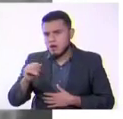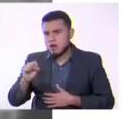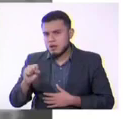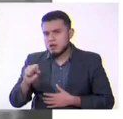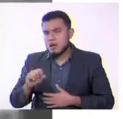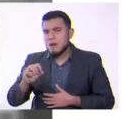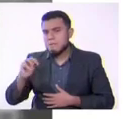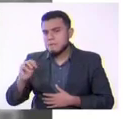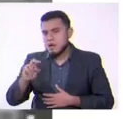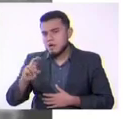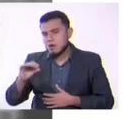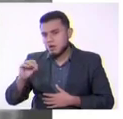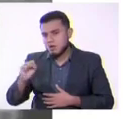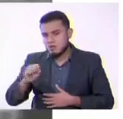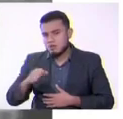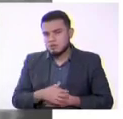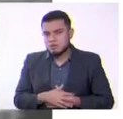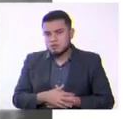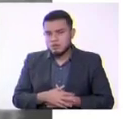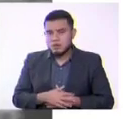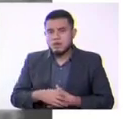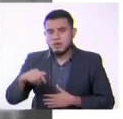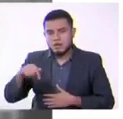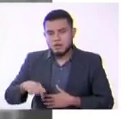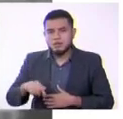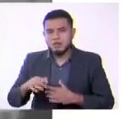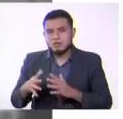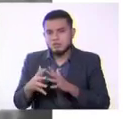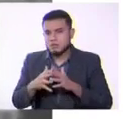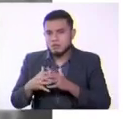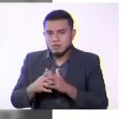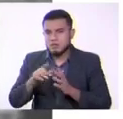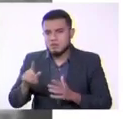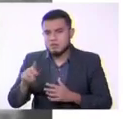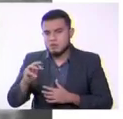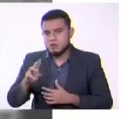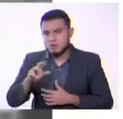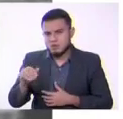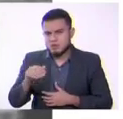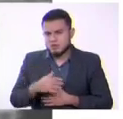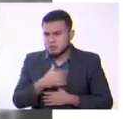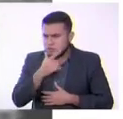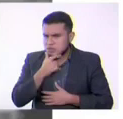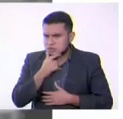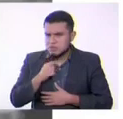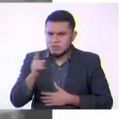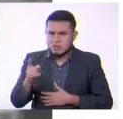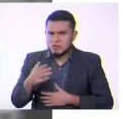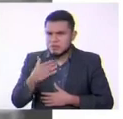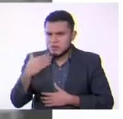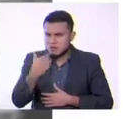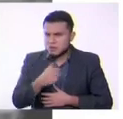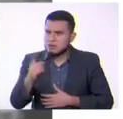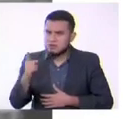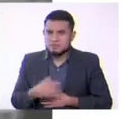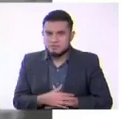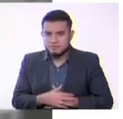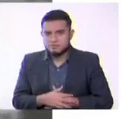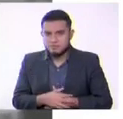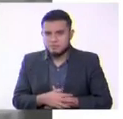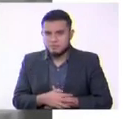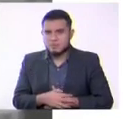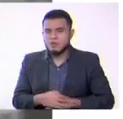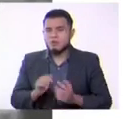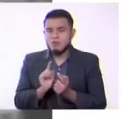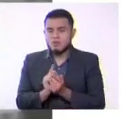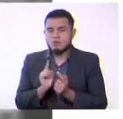Marruecos, Moroca. Yo conozco California y allí no hay ninguna Moroca. Ya le va, usted no conejo por allá, entonces. Conozco mejor que